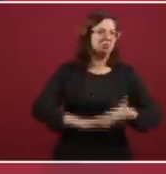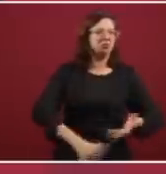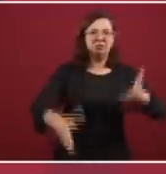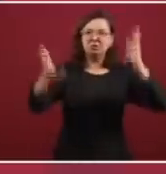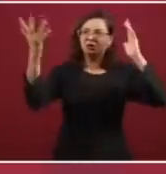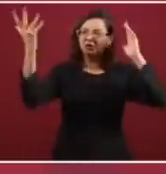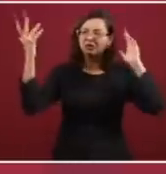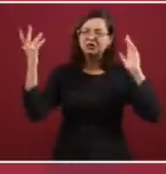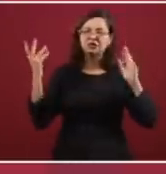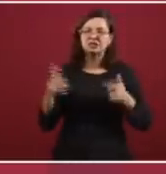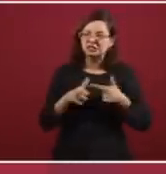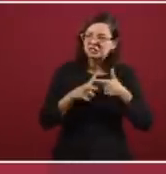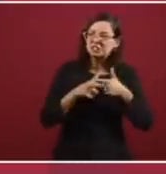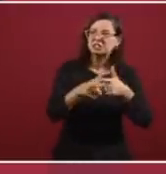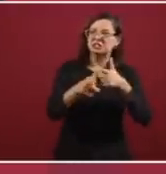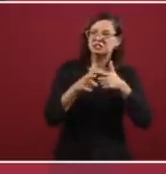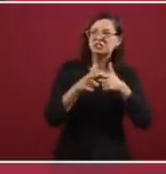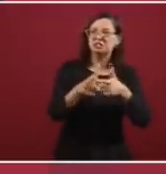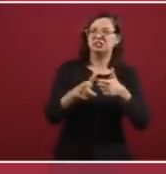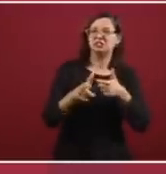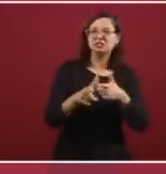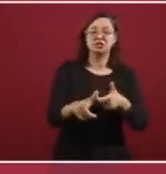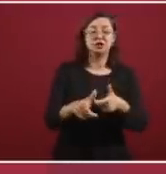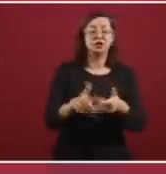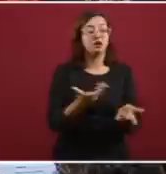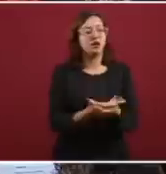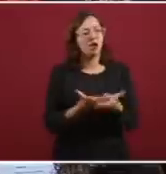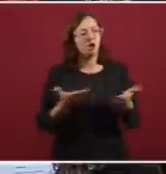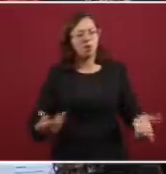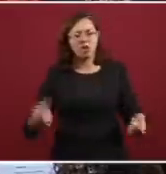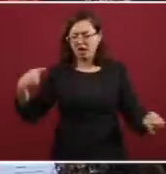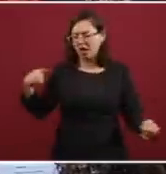tiempo, ya más tranquilos, más serenos,